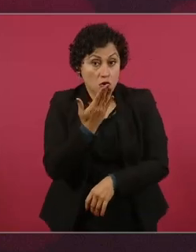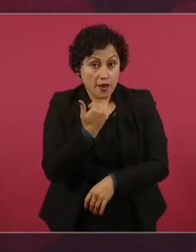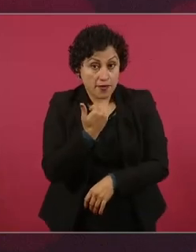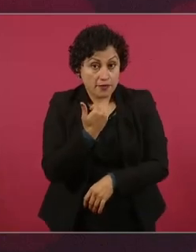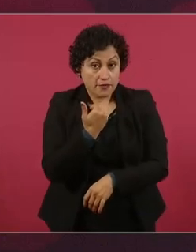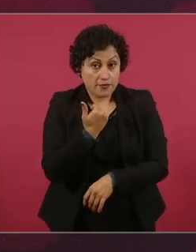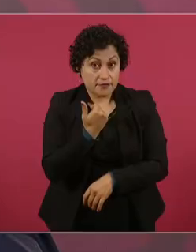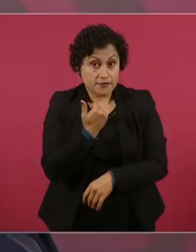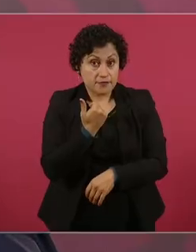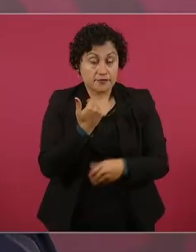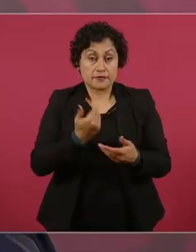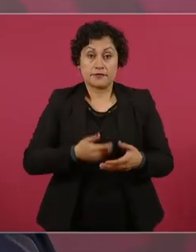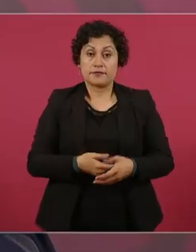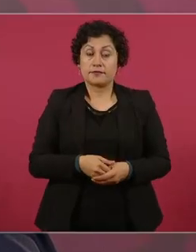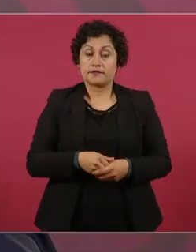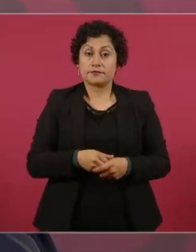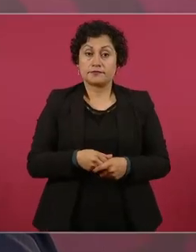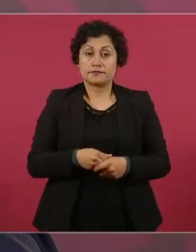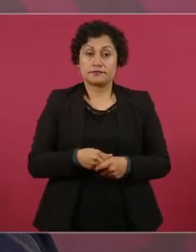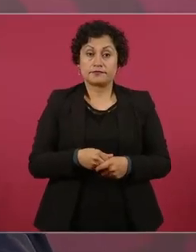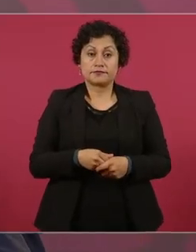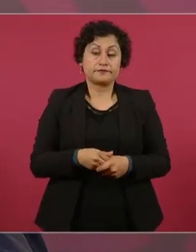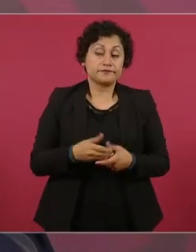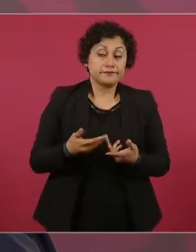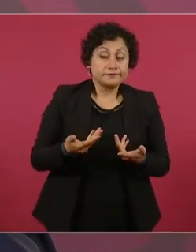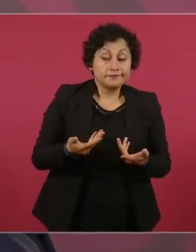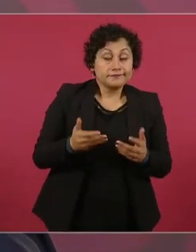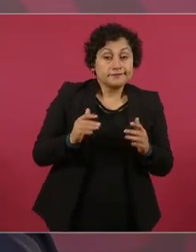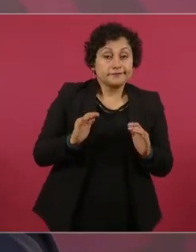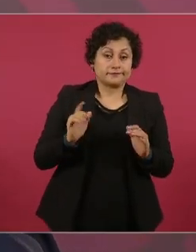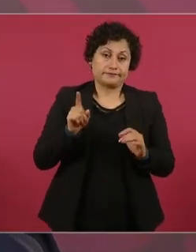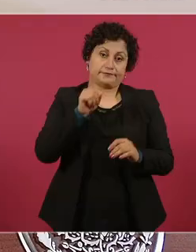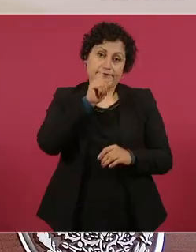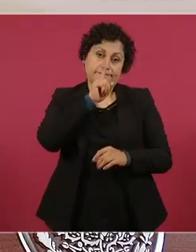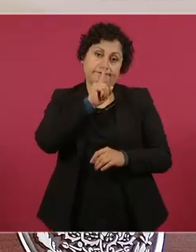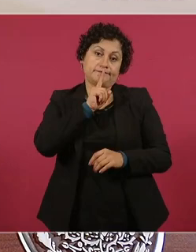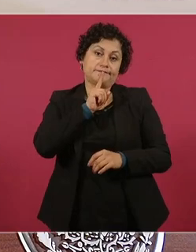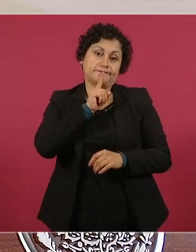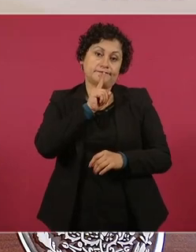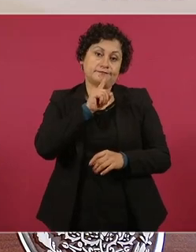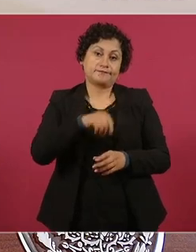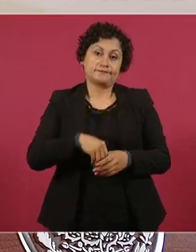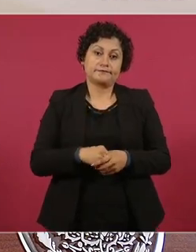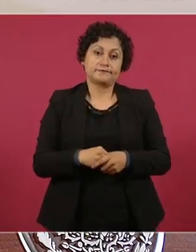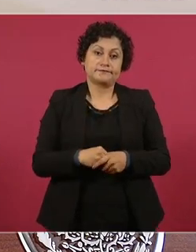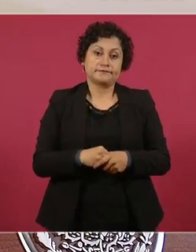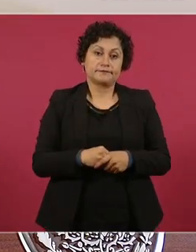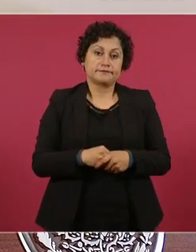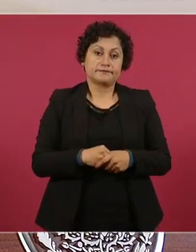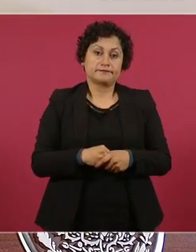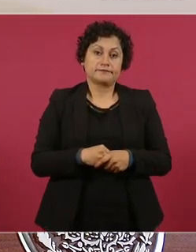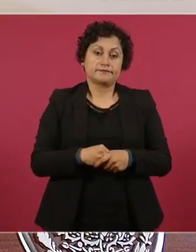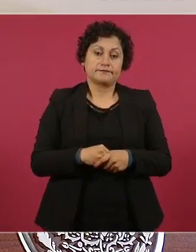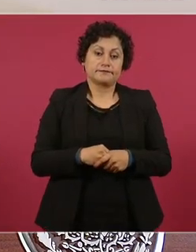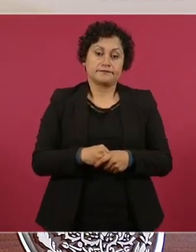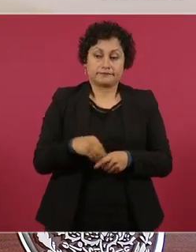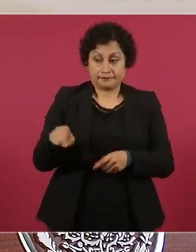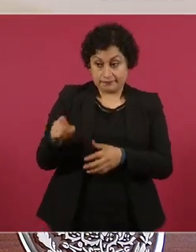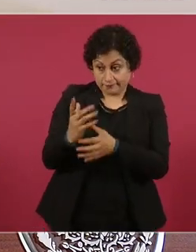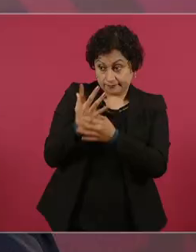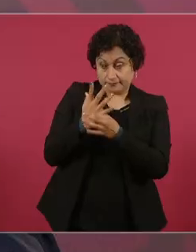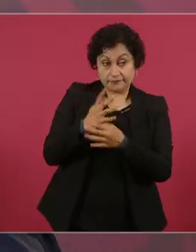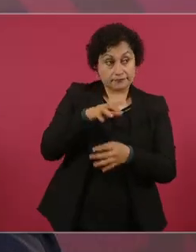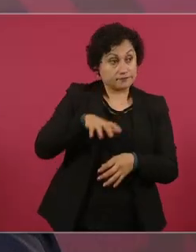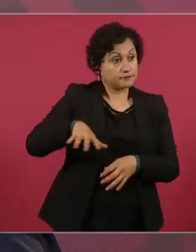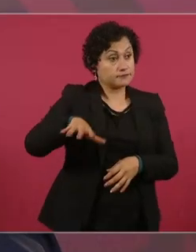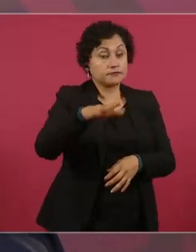una mentira, que no se tienen las vacunas, se tienen